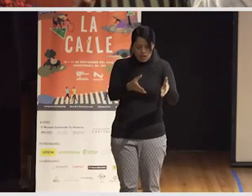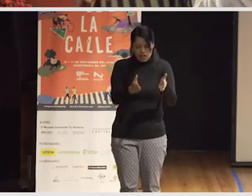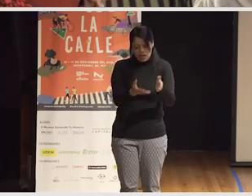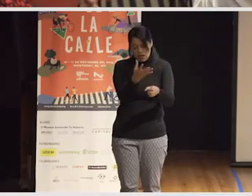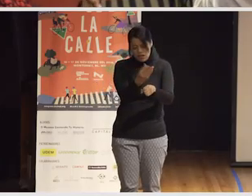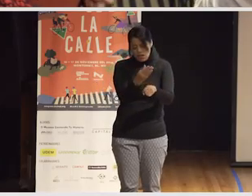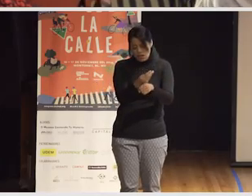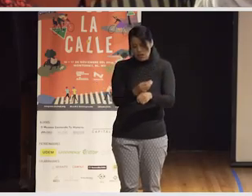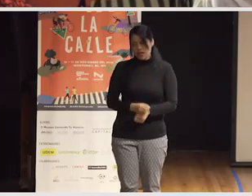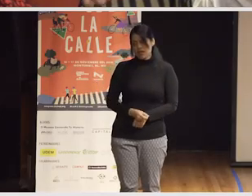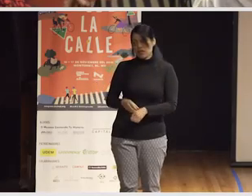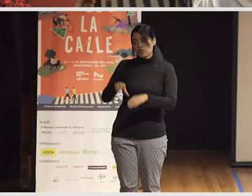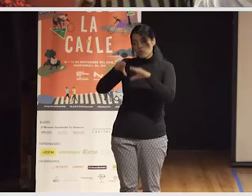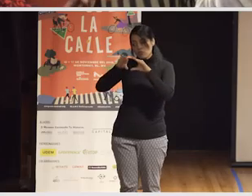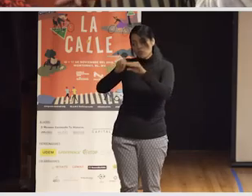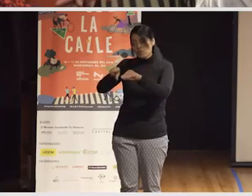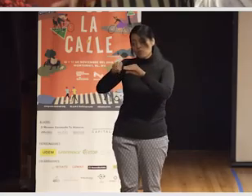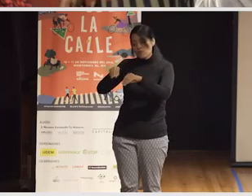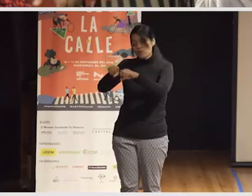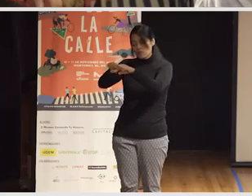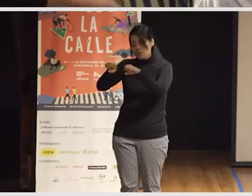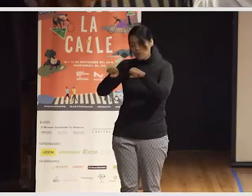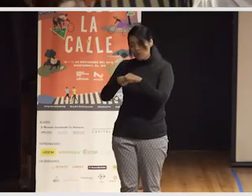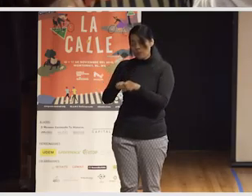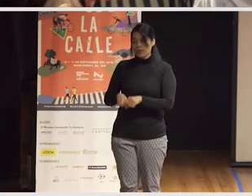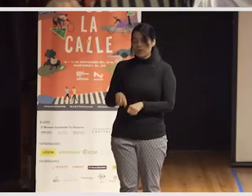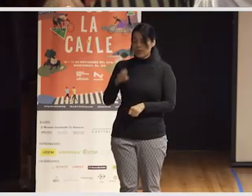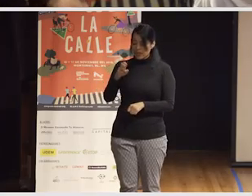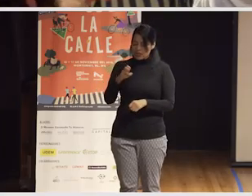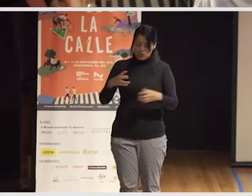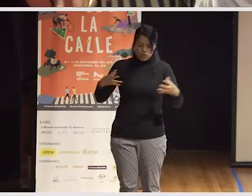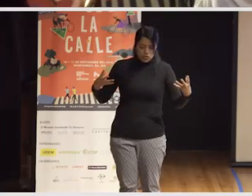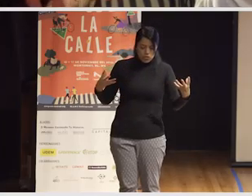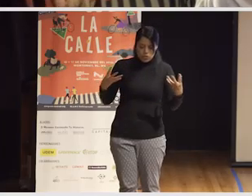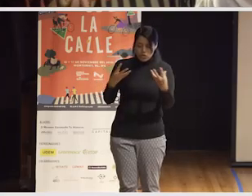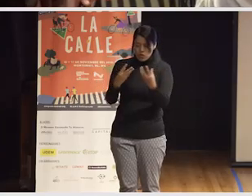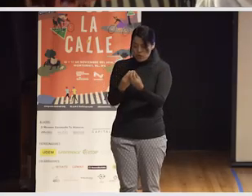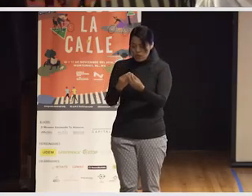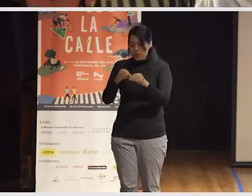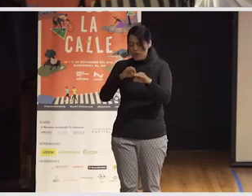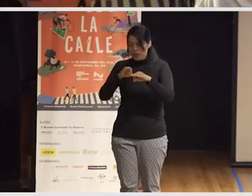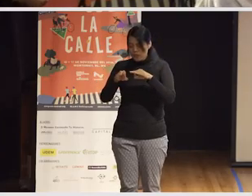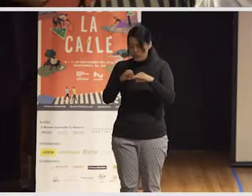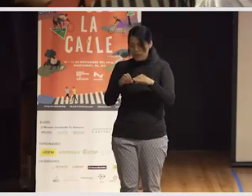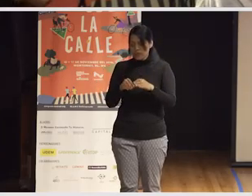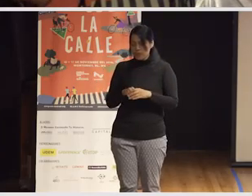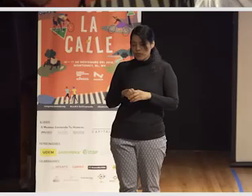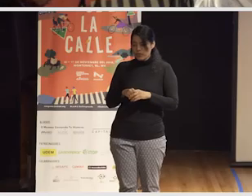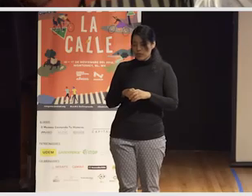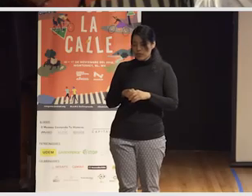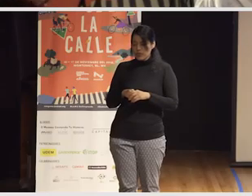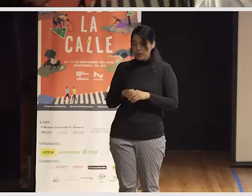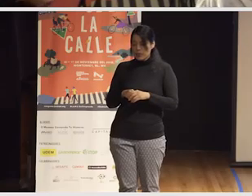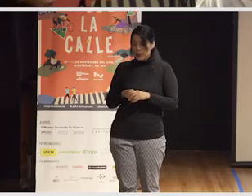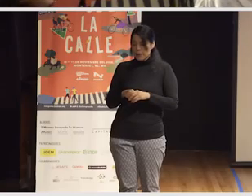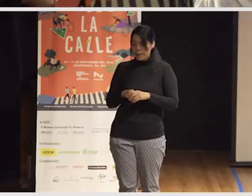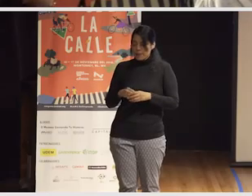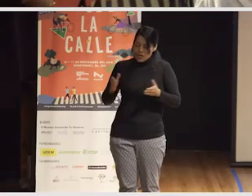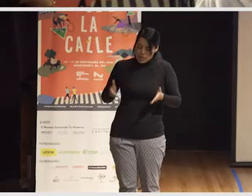acciones muy colaborativas y que además tienen que ver con plantear el